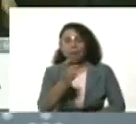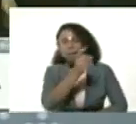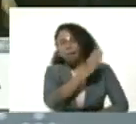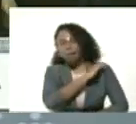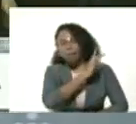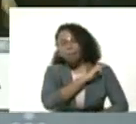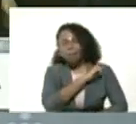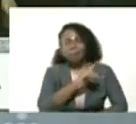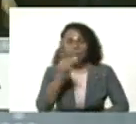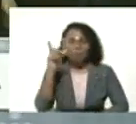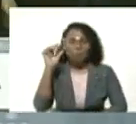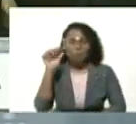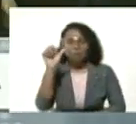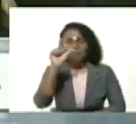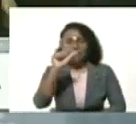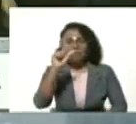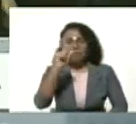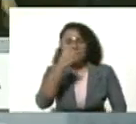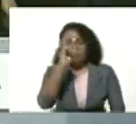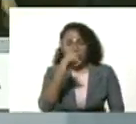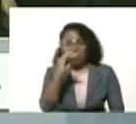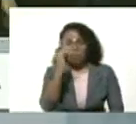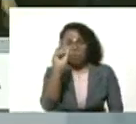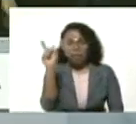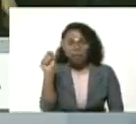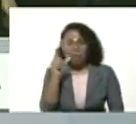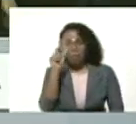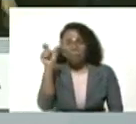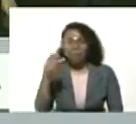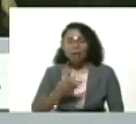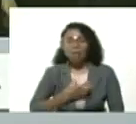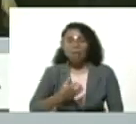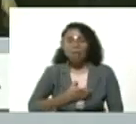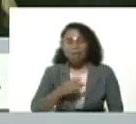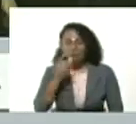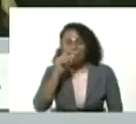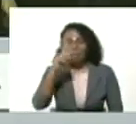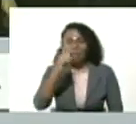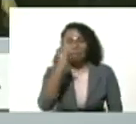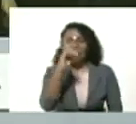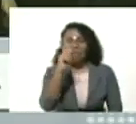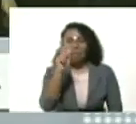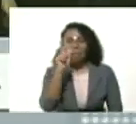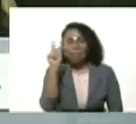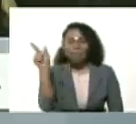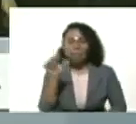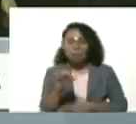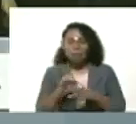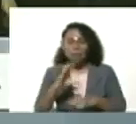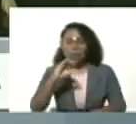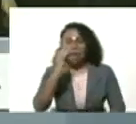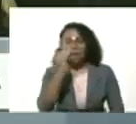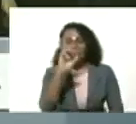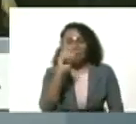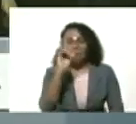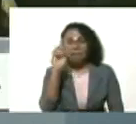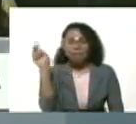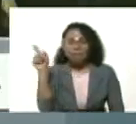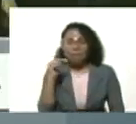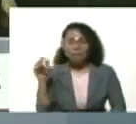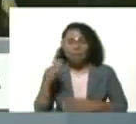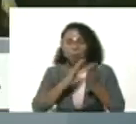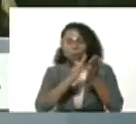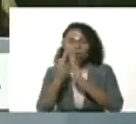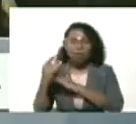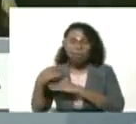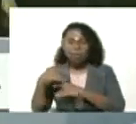de la SODI Bolívar, Tito Oviedo, alcalde del municipio Caroní, y una vocera de la comunidad El Cerrito,